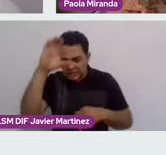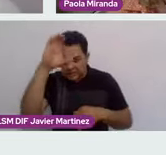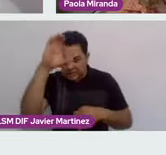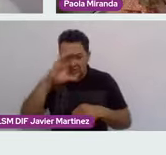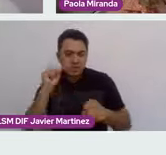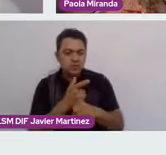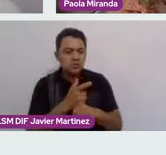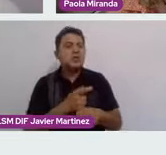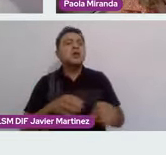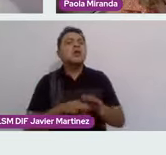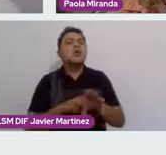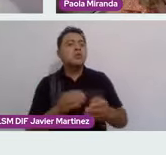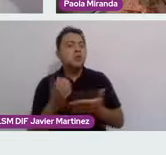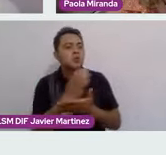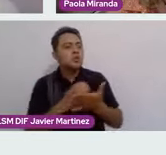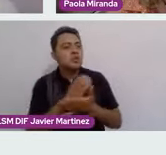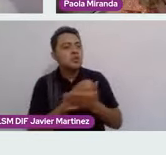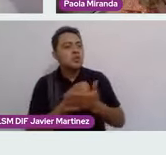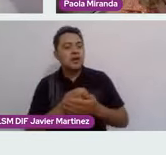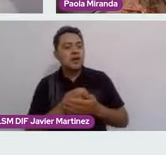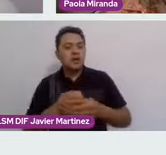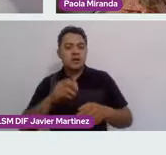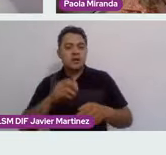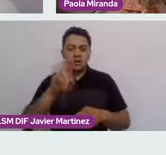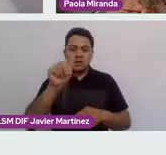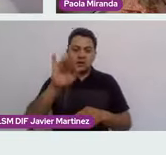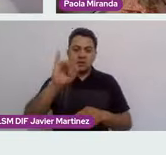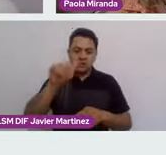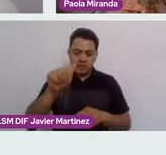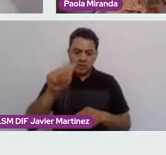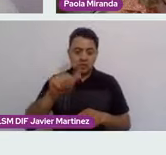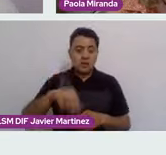vamos a hablar sobre tinnitus.